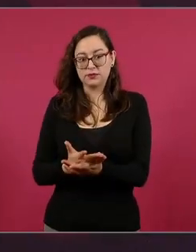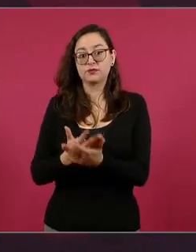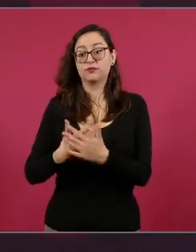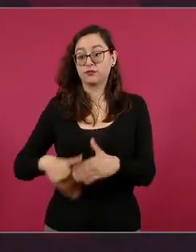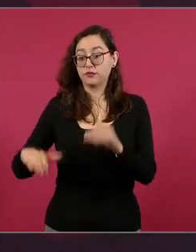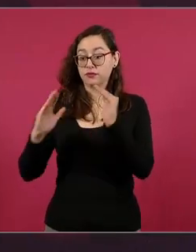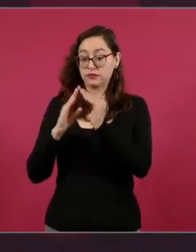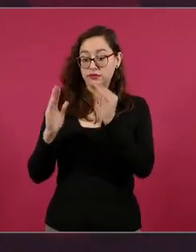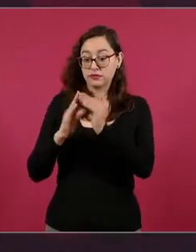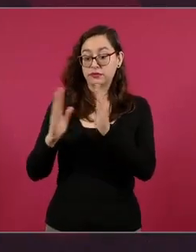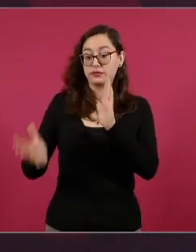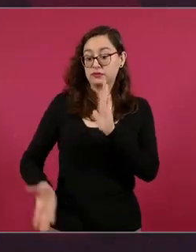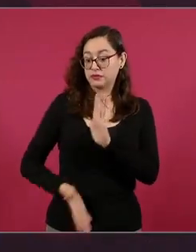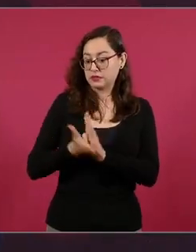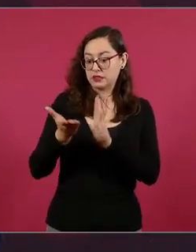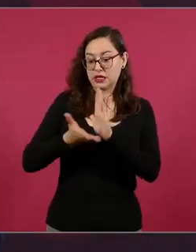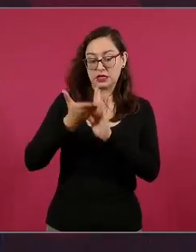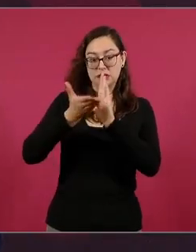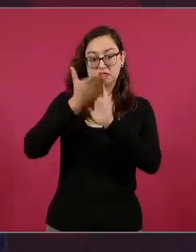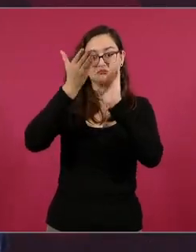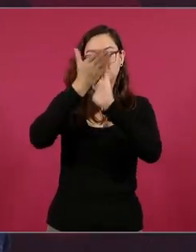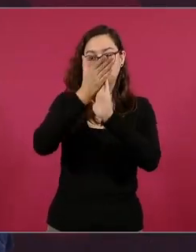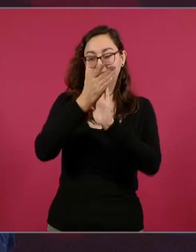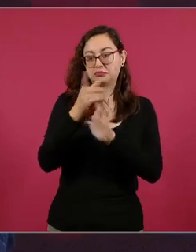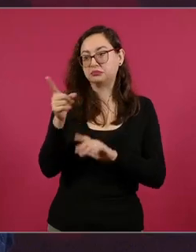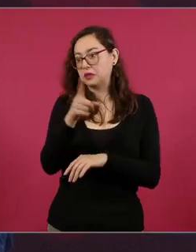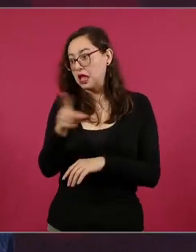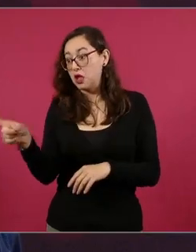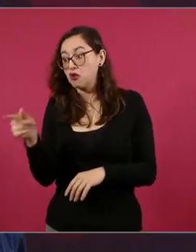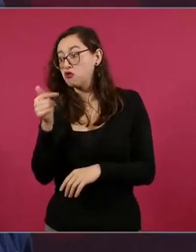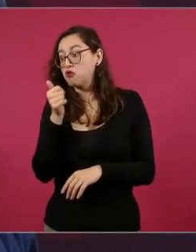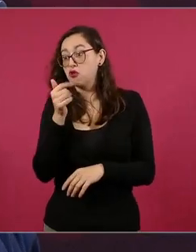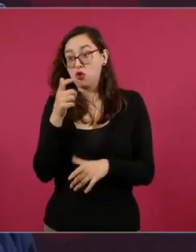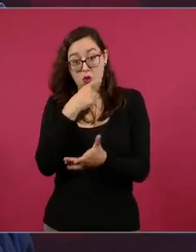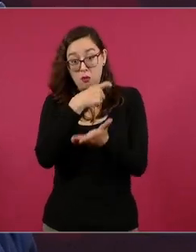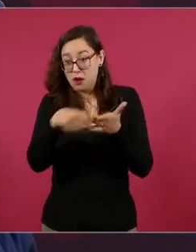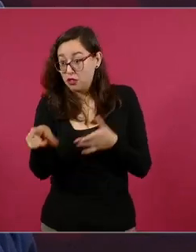se entreguen primero en renta